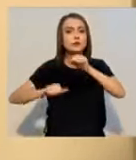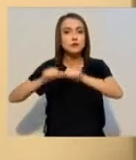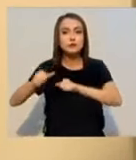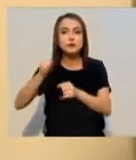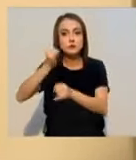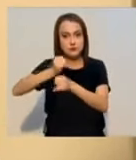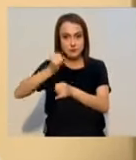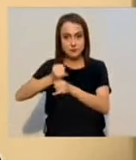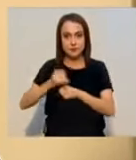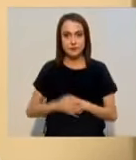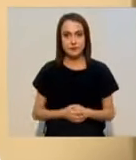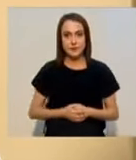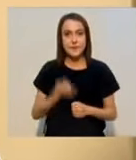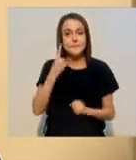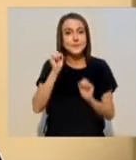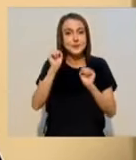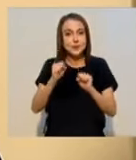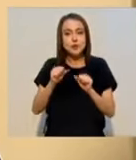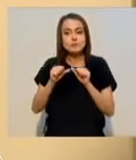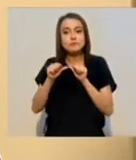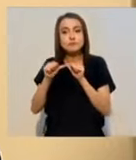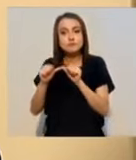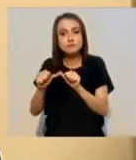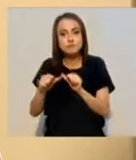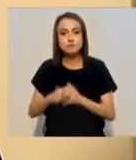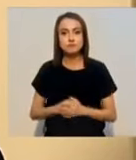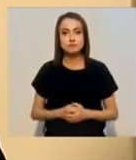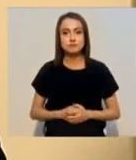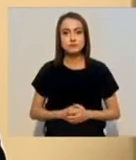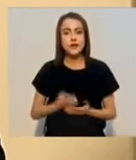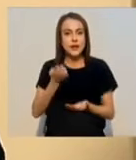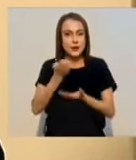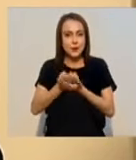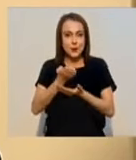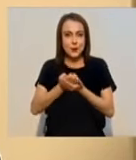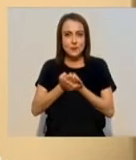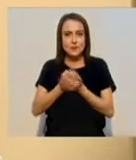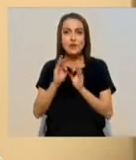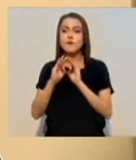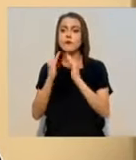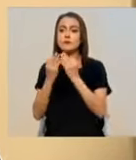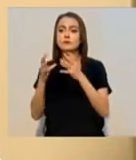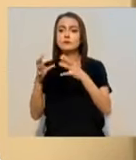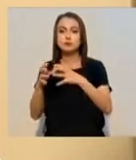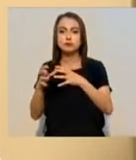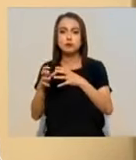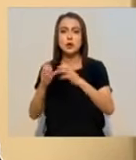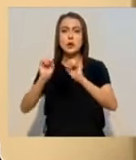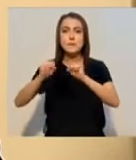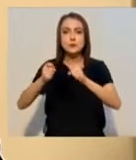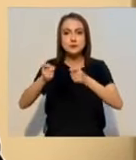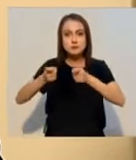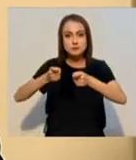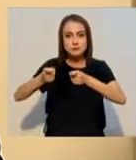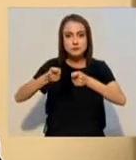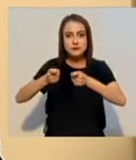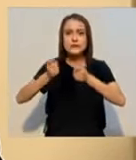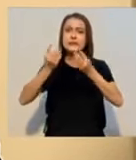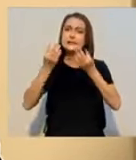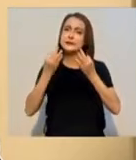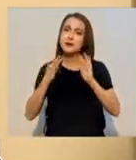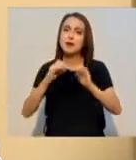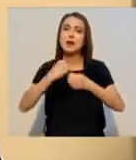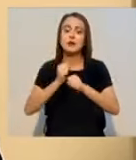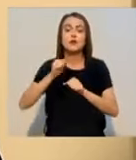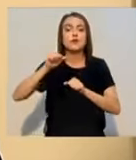como institución para mantener la economía familiar en la medida de lo posible y tratar